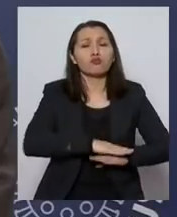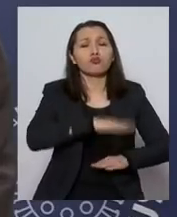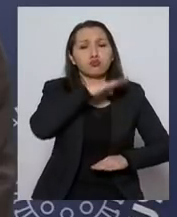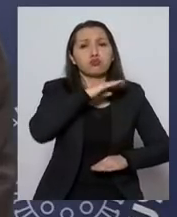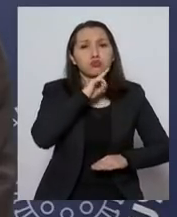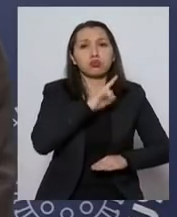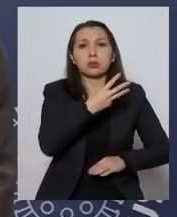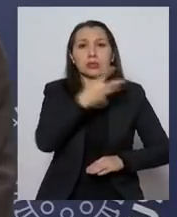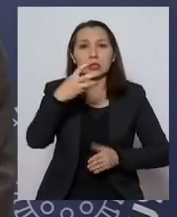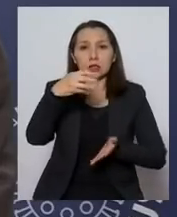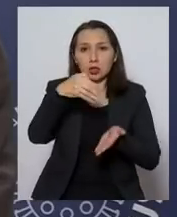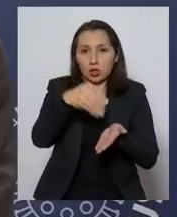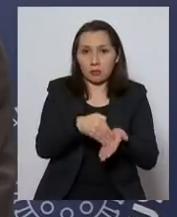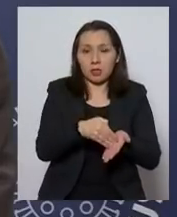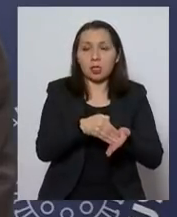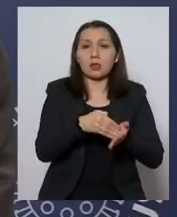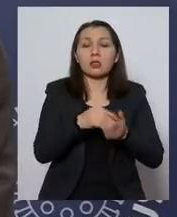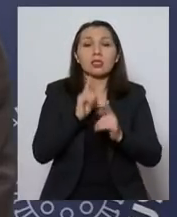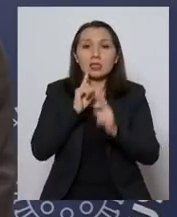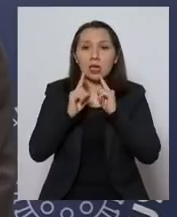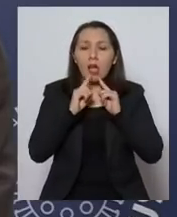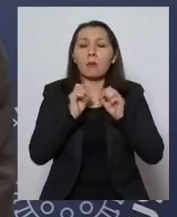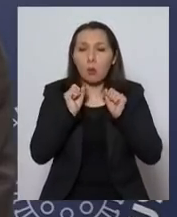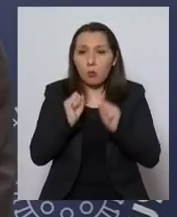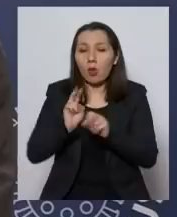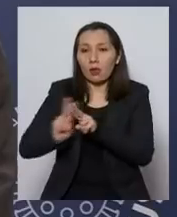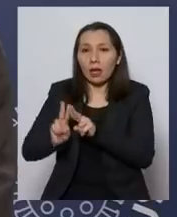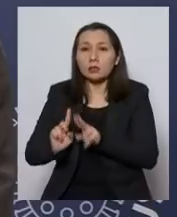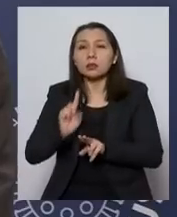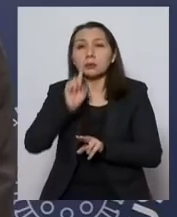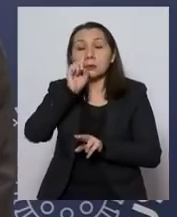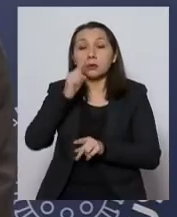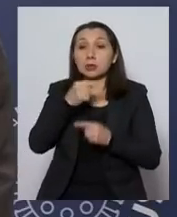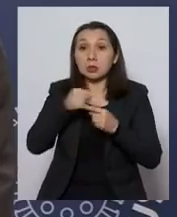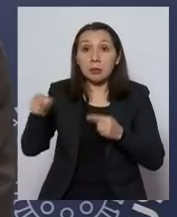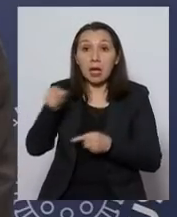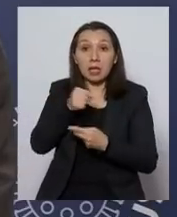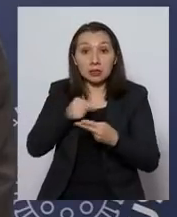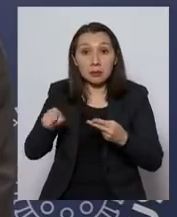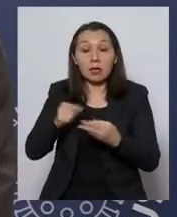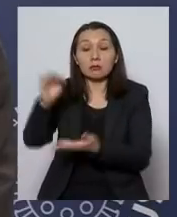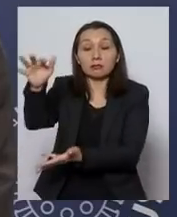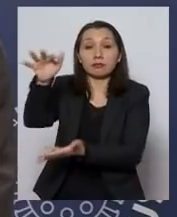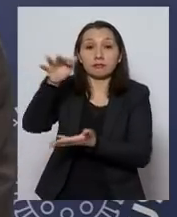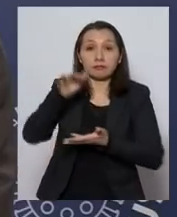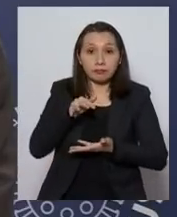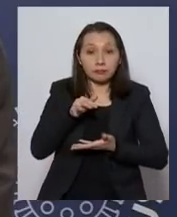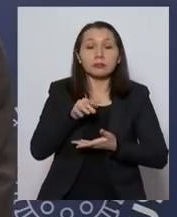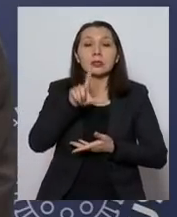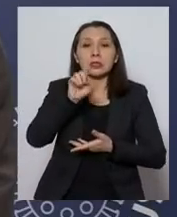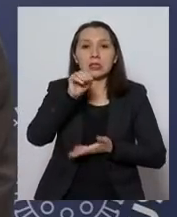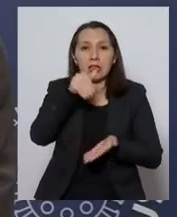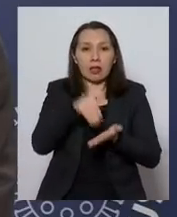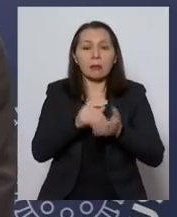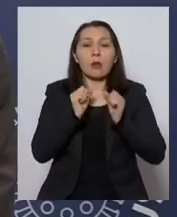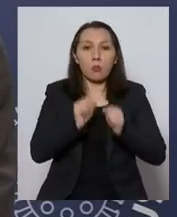de 300.000 exámenes y todas las semanas nos llegan reactivos para hacer